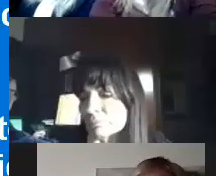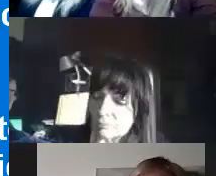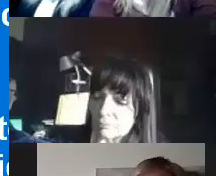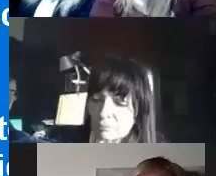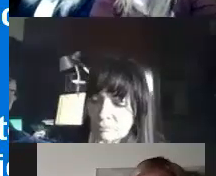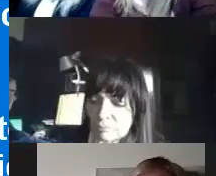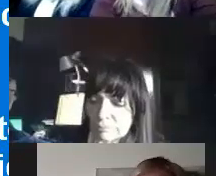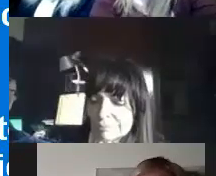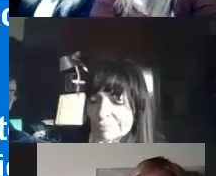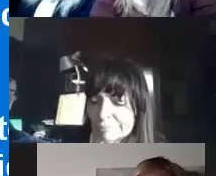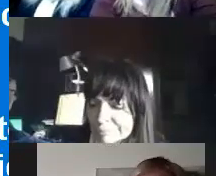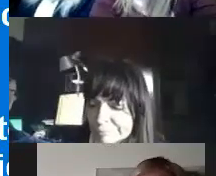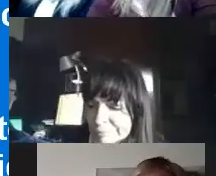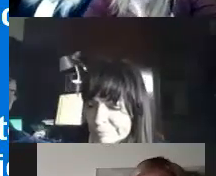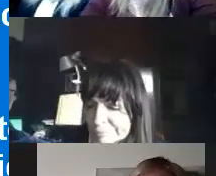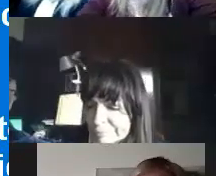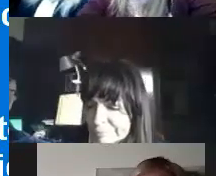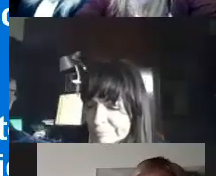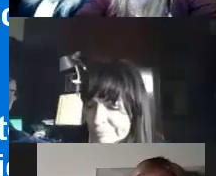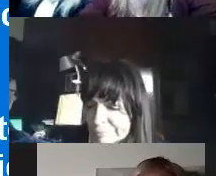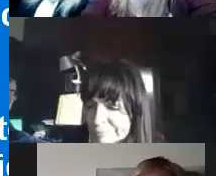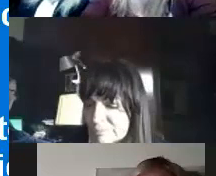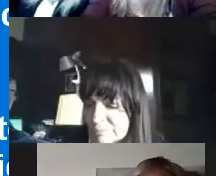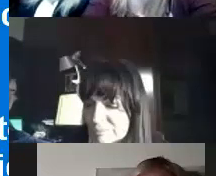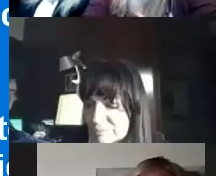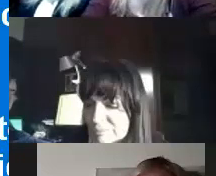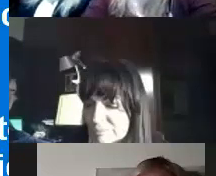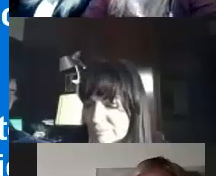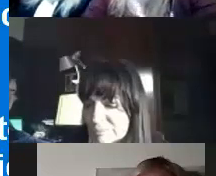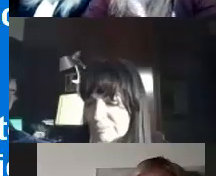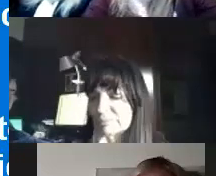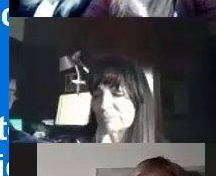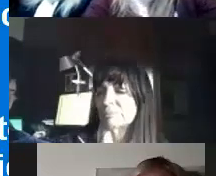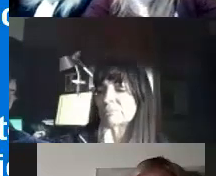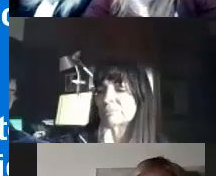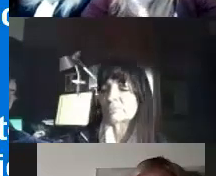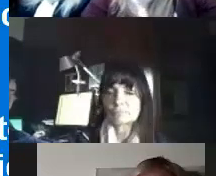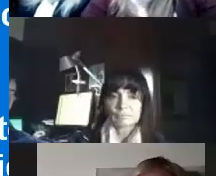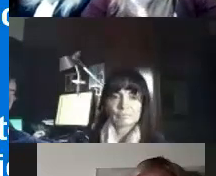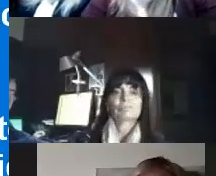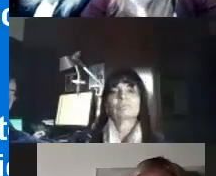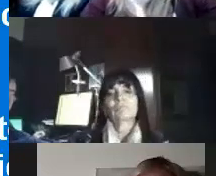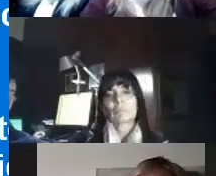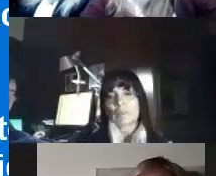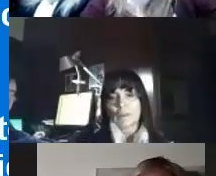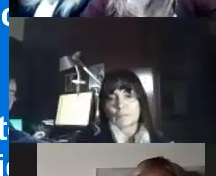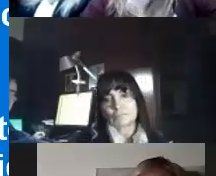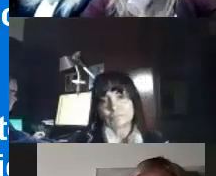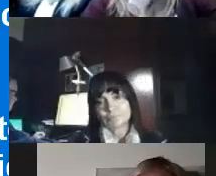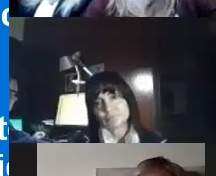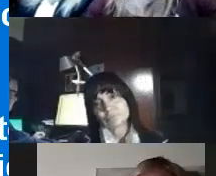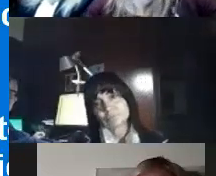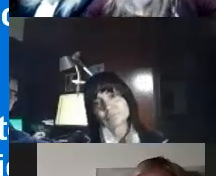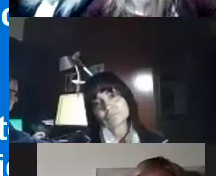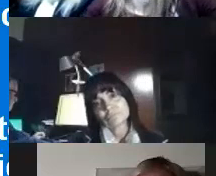pasaje solicitado, el requerente deberá entregar el comprobante del recibo del pedido antes mencionado, tanto los trámites para